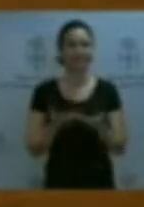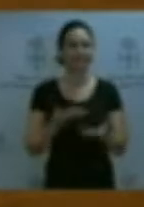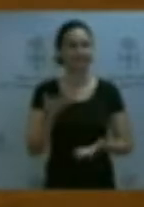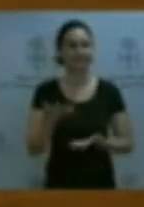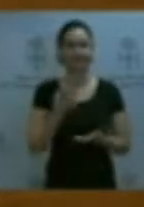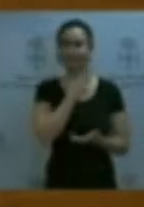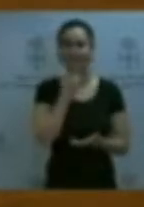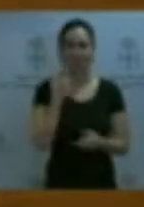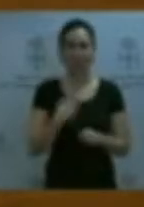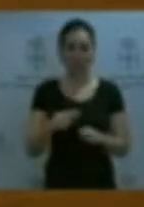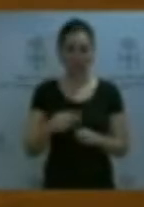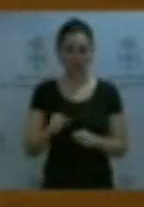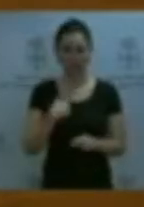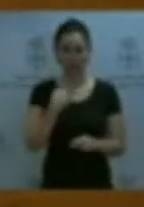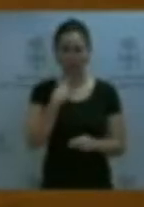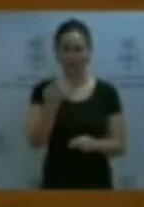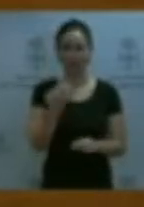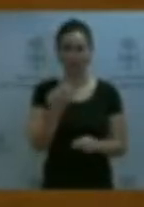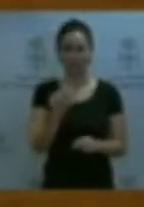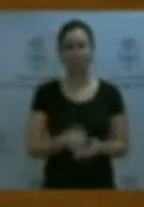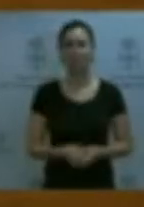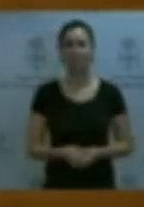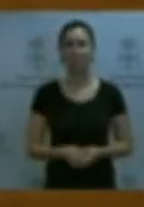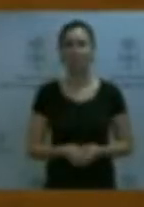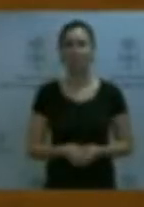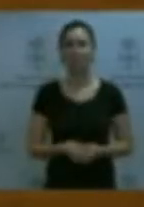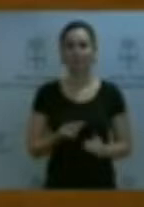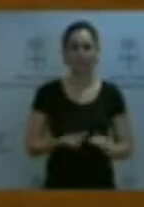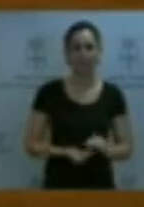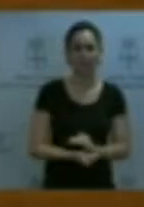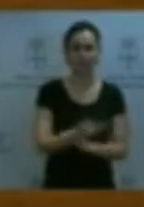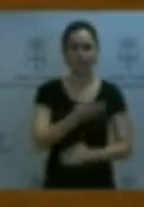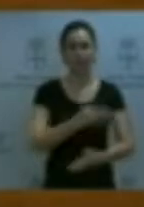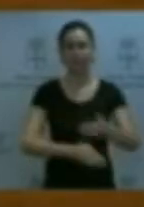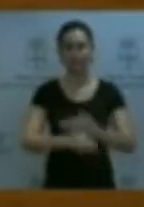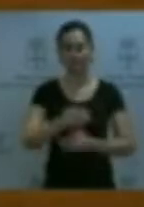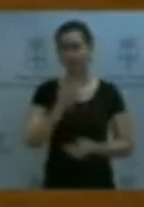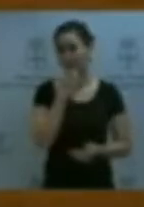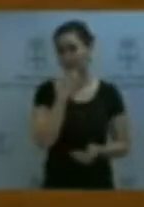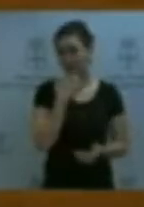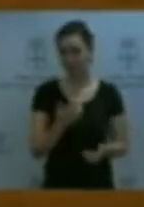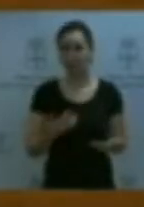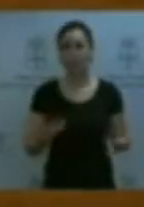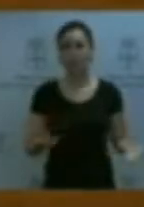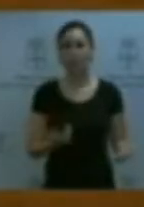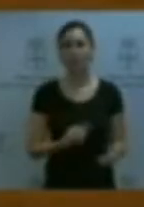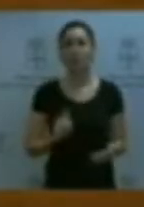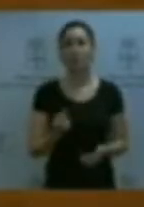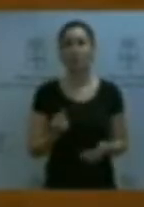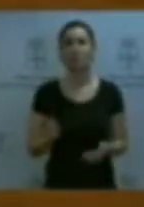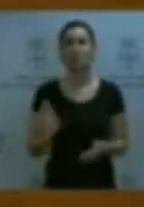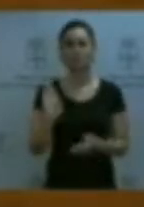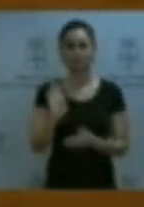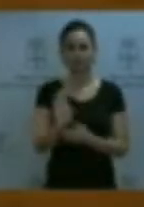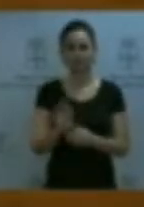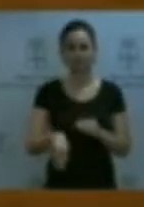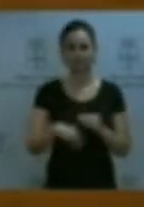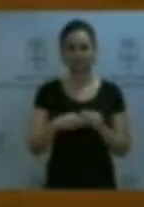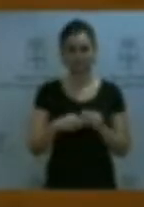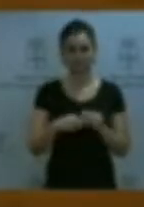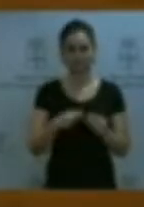de niños con discapacidad, para lo que nosotros planteamos una adicción de 2 semanas más de